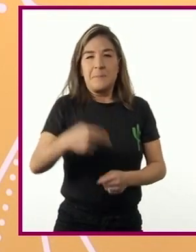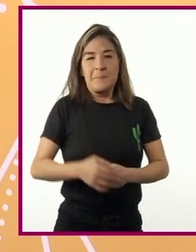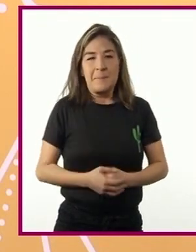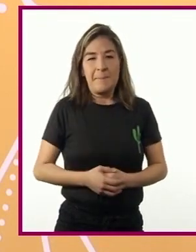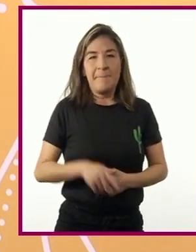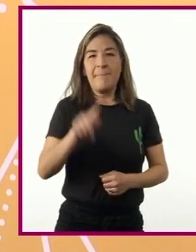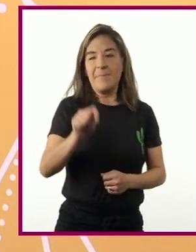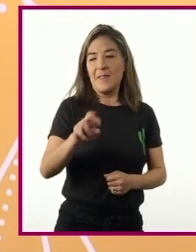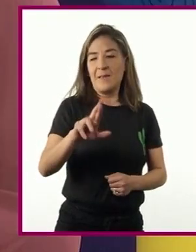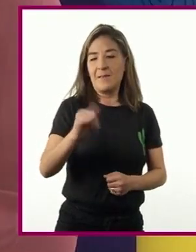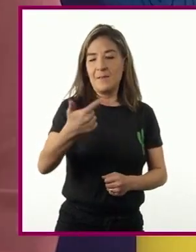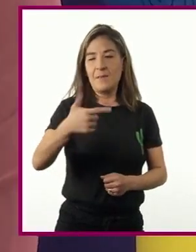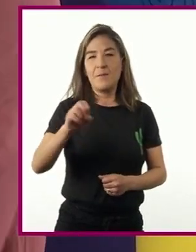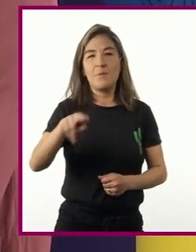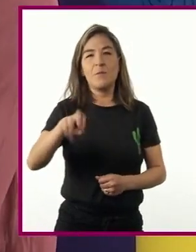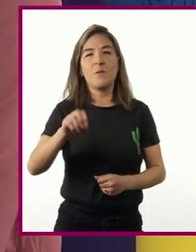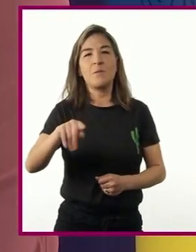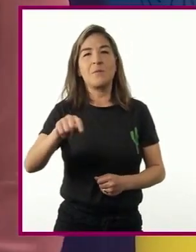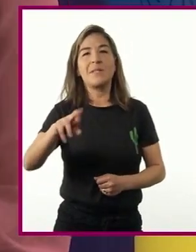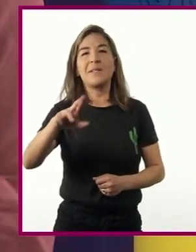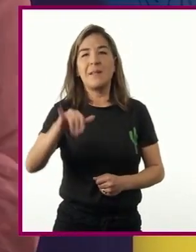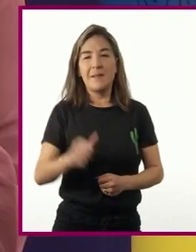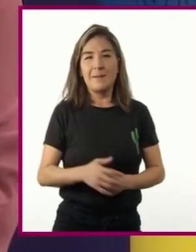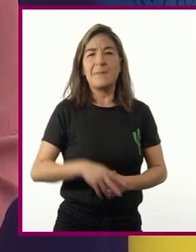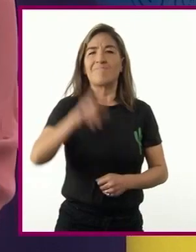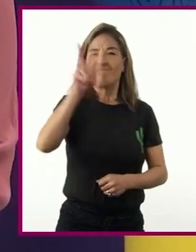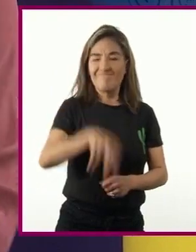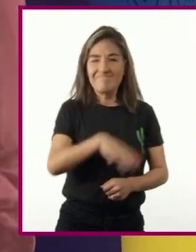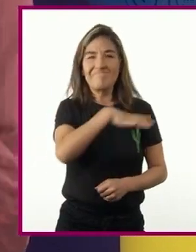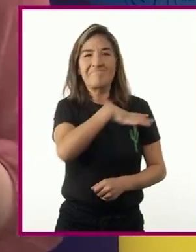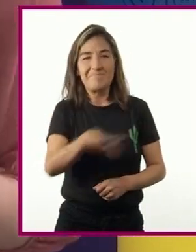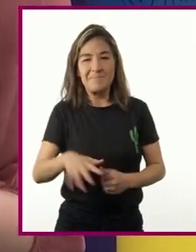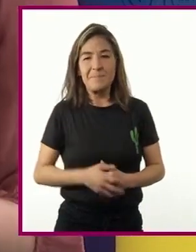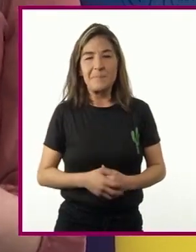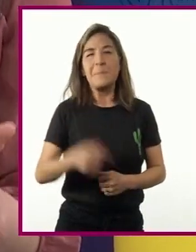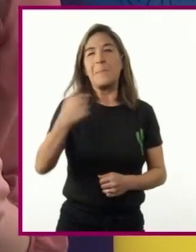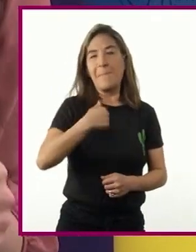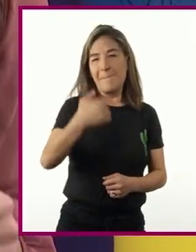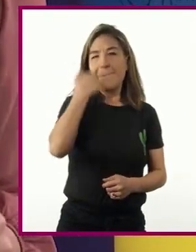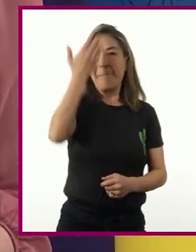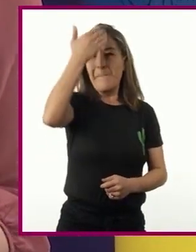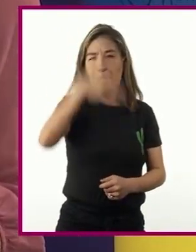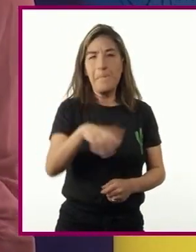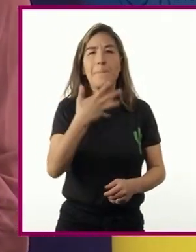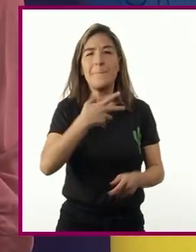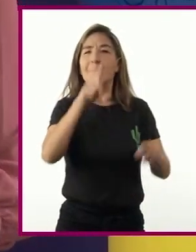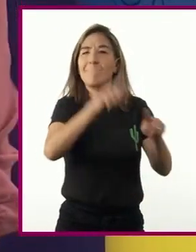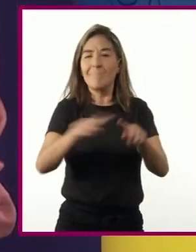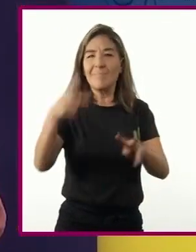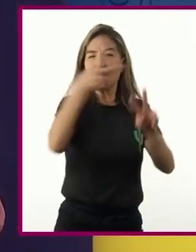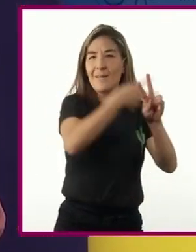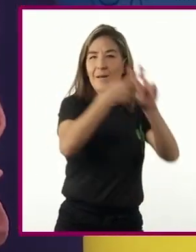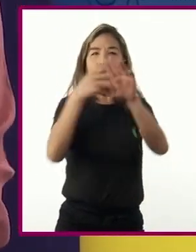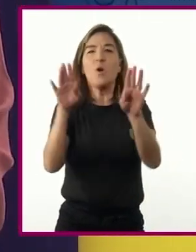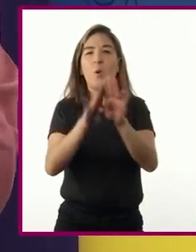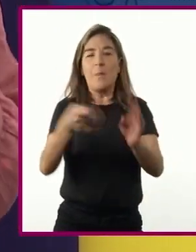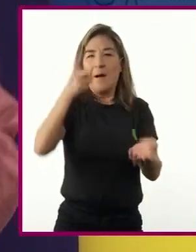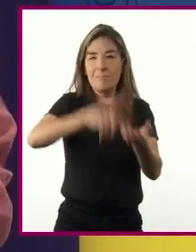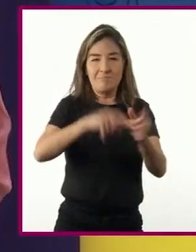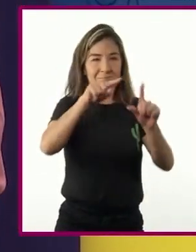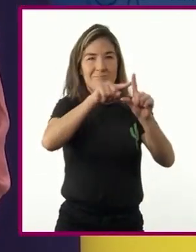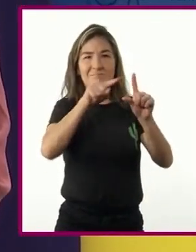de trigonometría. Sorprendente, maestro. Quisiera saber si existen estrellas en las que sus ángulos